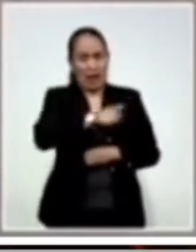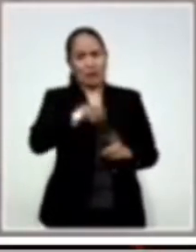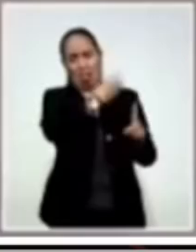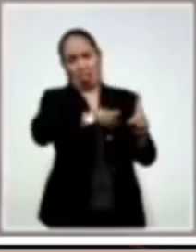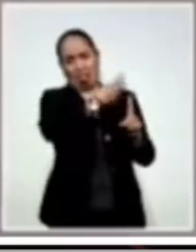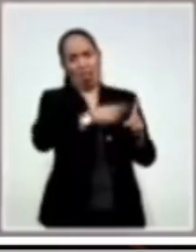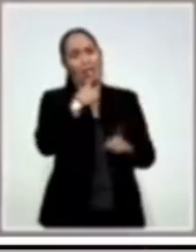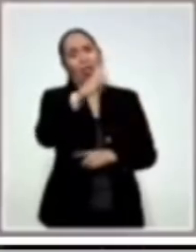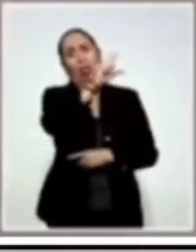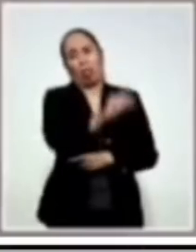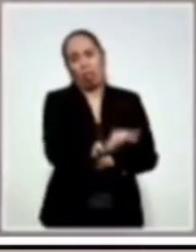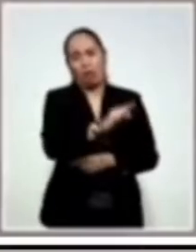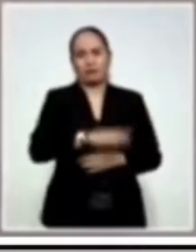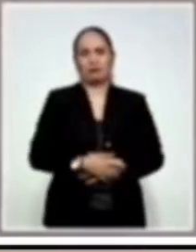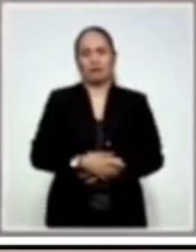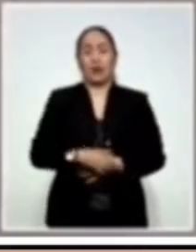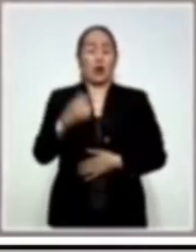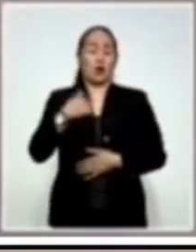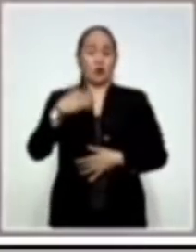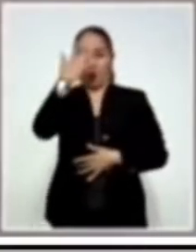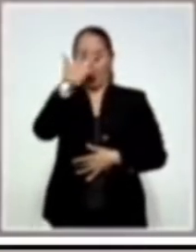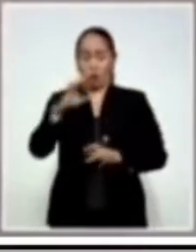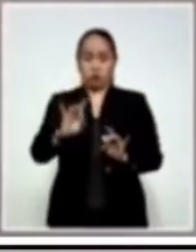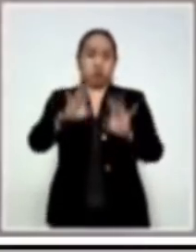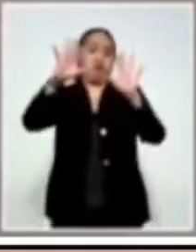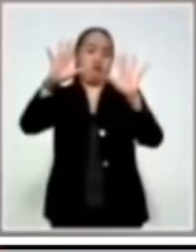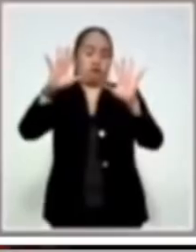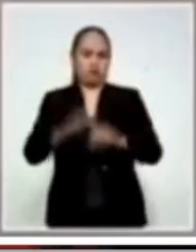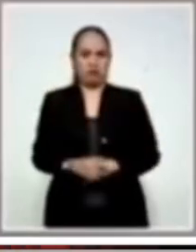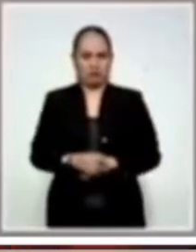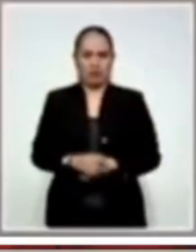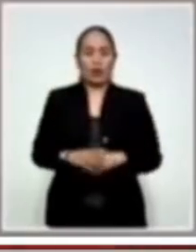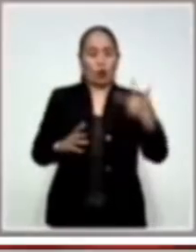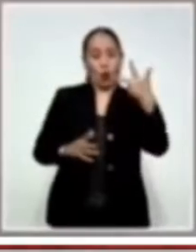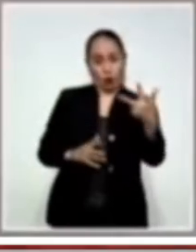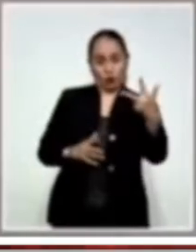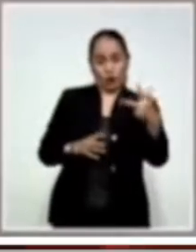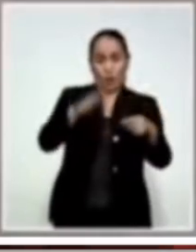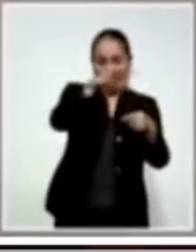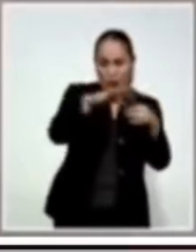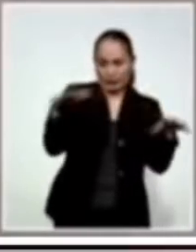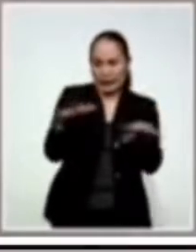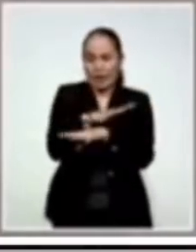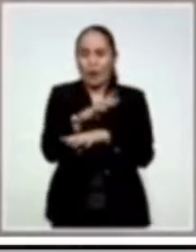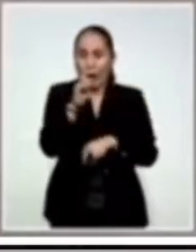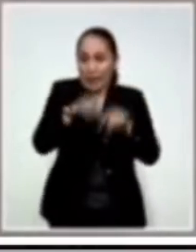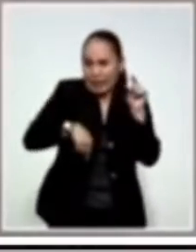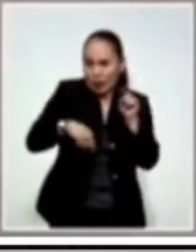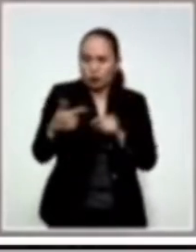Ahora resulta que soy alquimista y que convierto 8 votos en 7. No, ahí está la